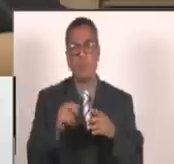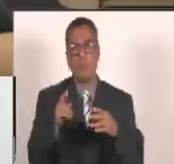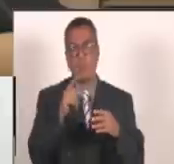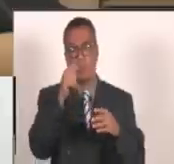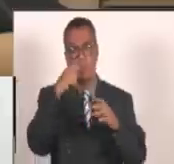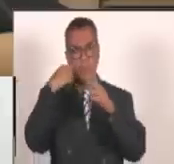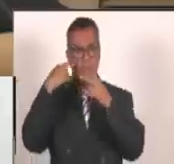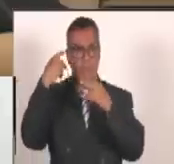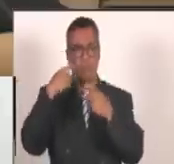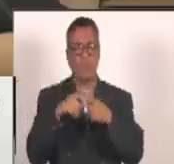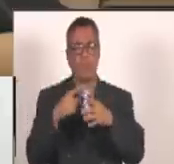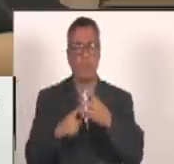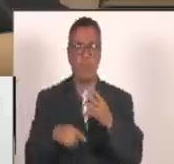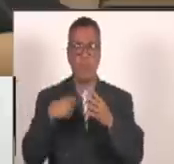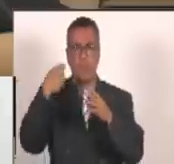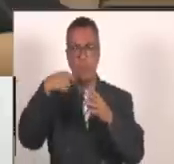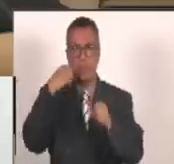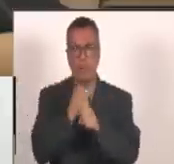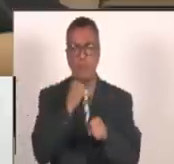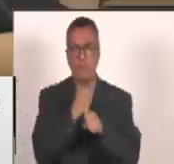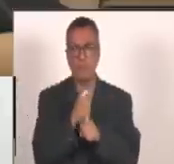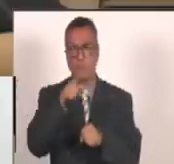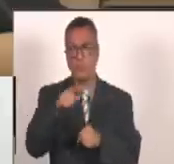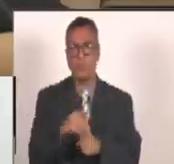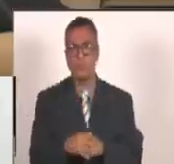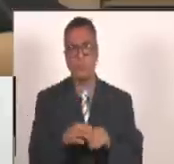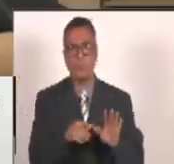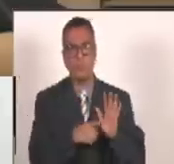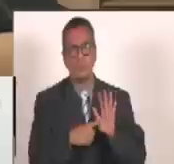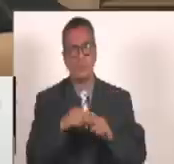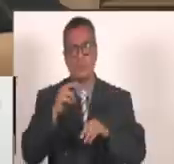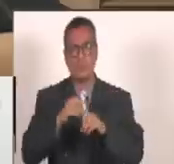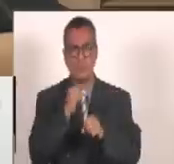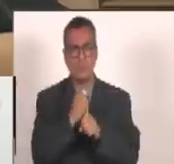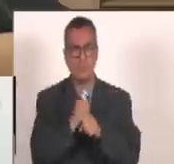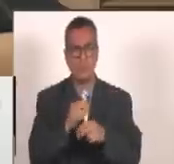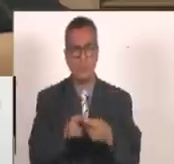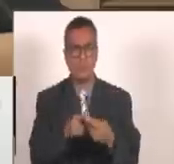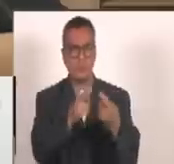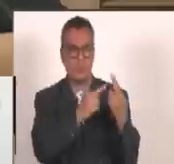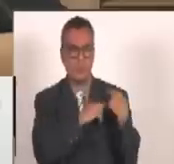Pez que Fuma, entre otras, que son icónicas obras que